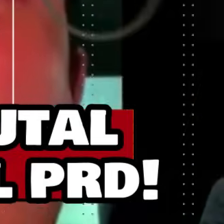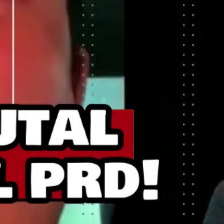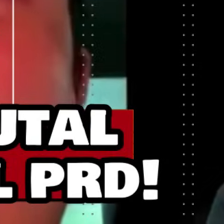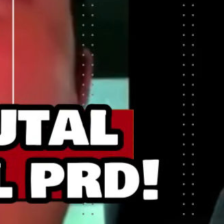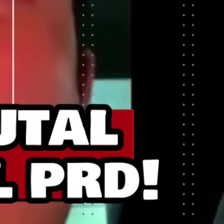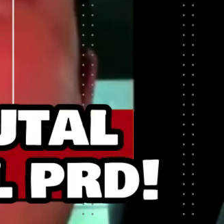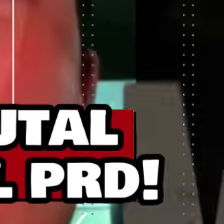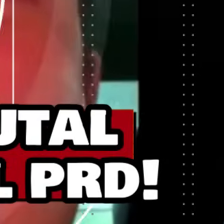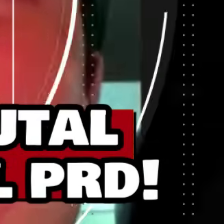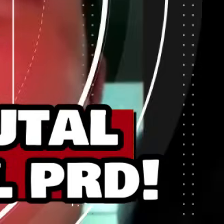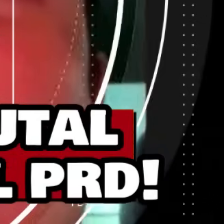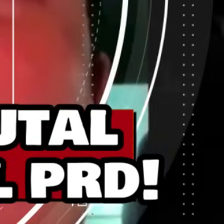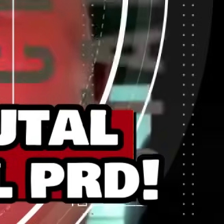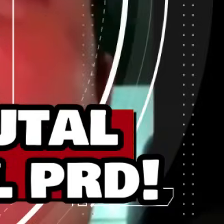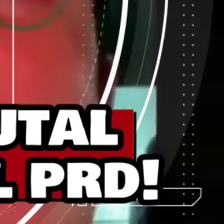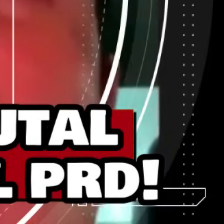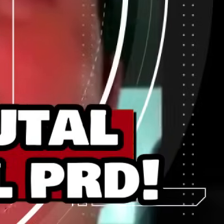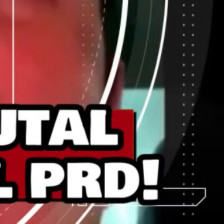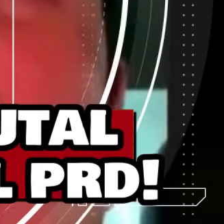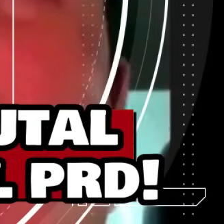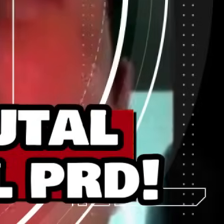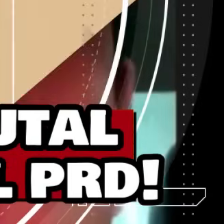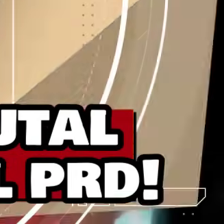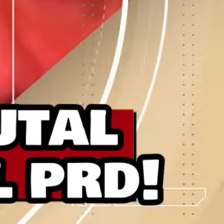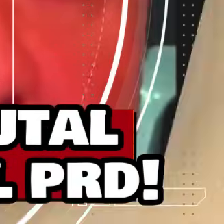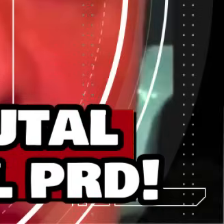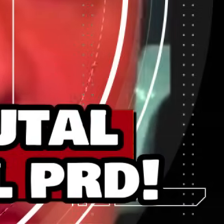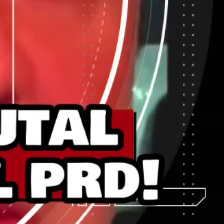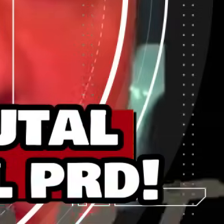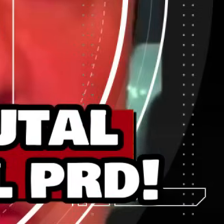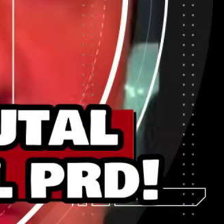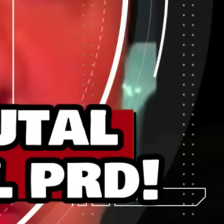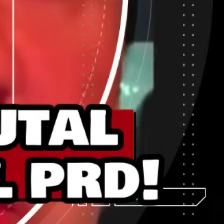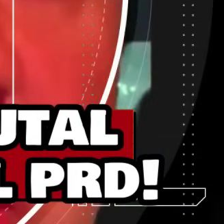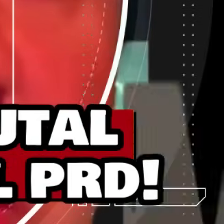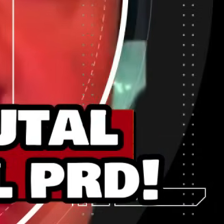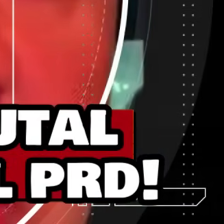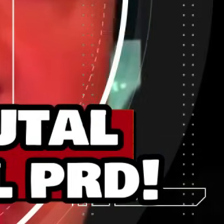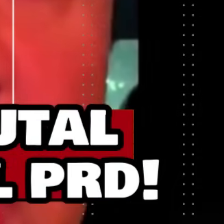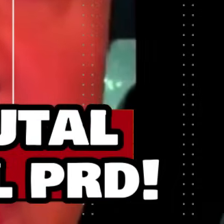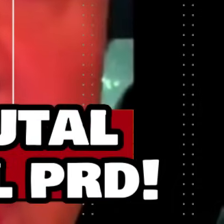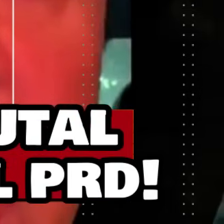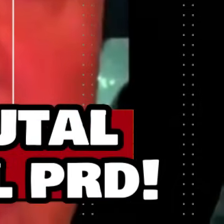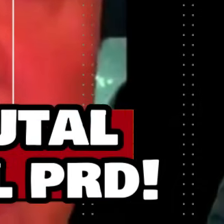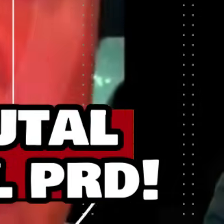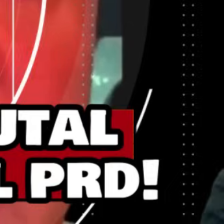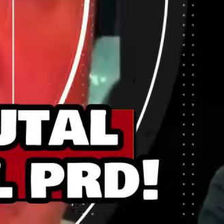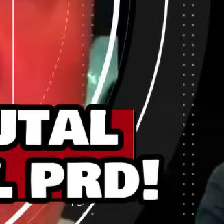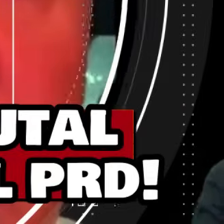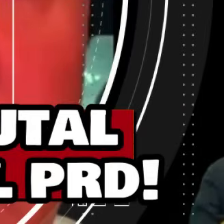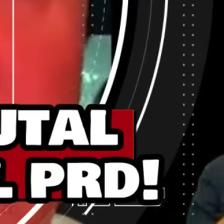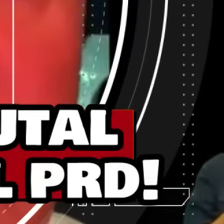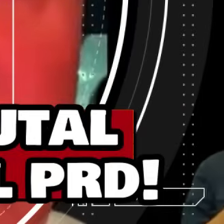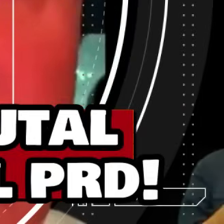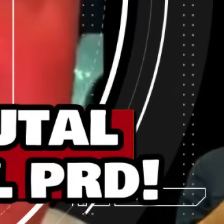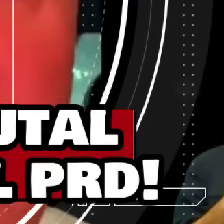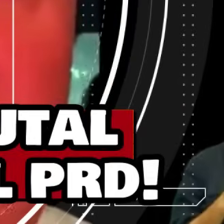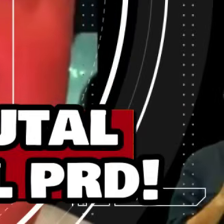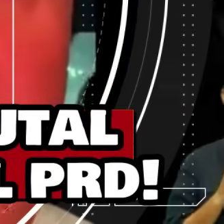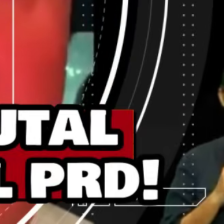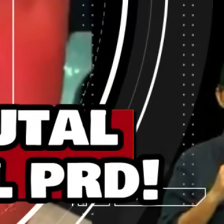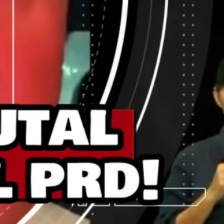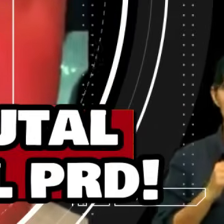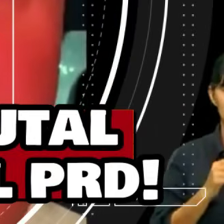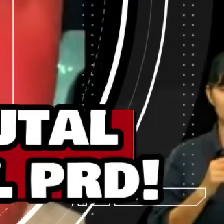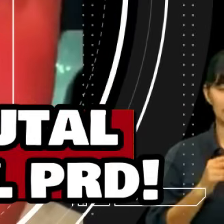entre AMLO y el Borolas, con apenas el 0.56% de diferencia, dijo el cínico, que derivó en una serie de